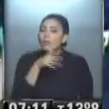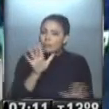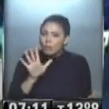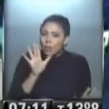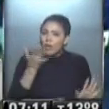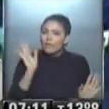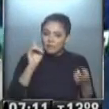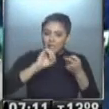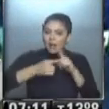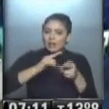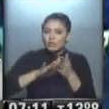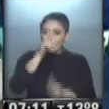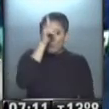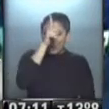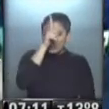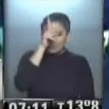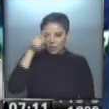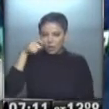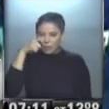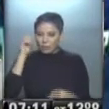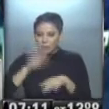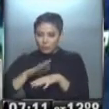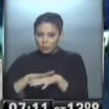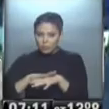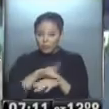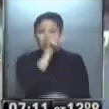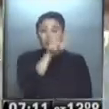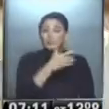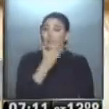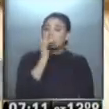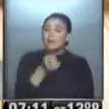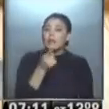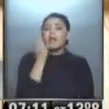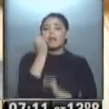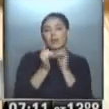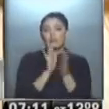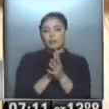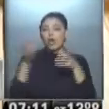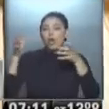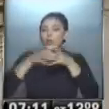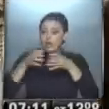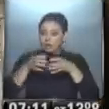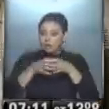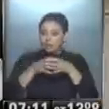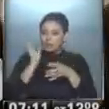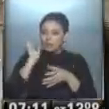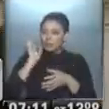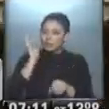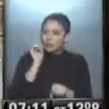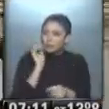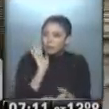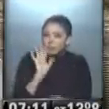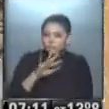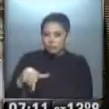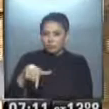la vinculación de policías con el hecho. El funcionario se refirió a la conexión entre una organización delictiva